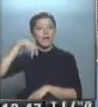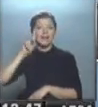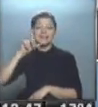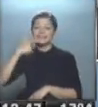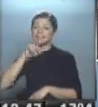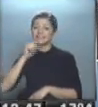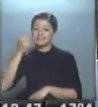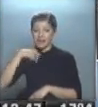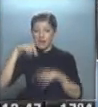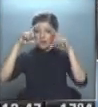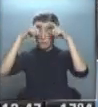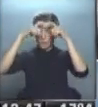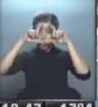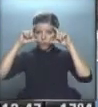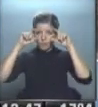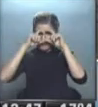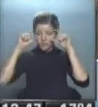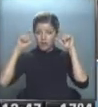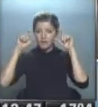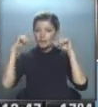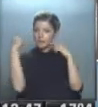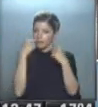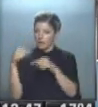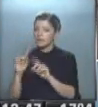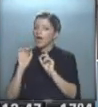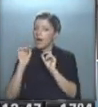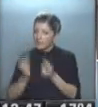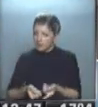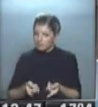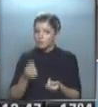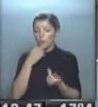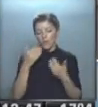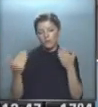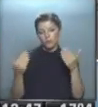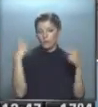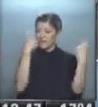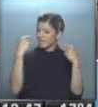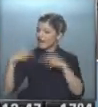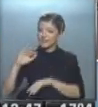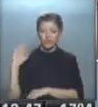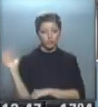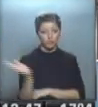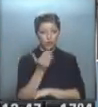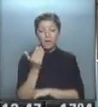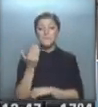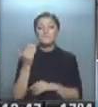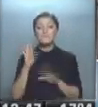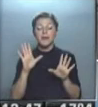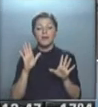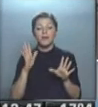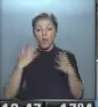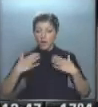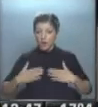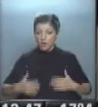burka. No tiene nada que ver con esto. Por eso digo justamente las diferencias. Está tapada totalmente también. Claro, pero la diferencia de vestimenta,